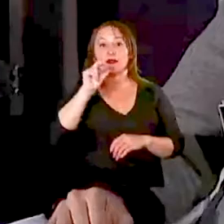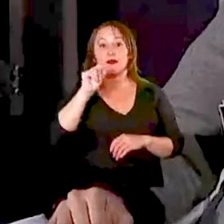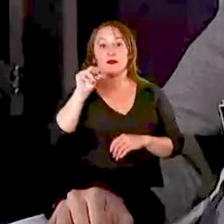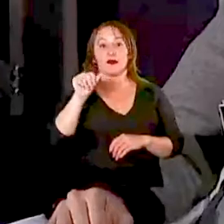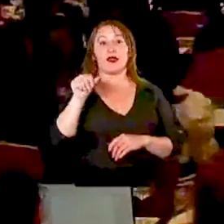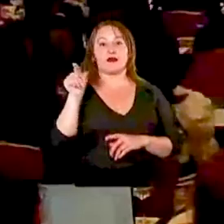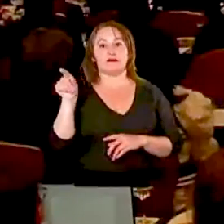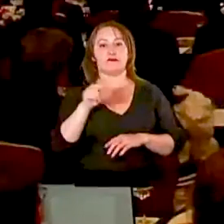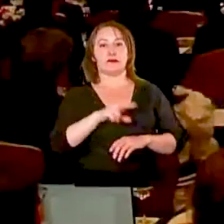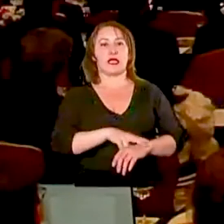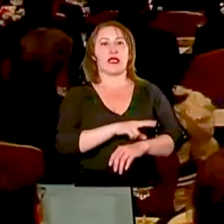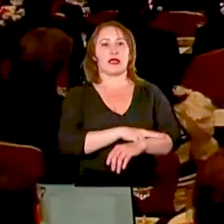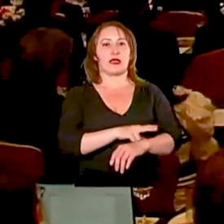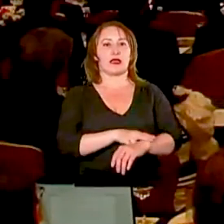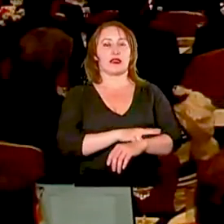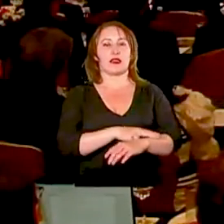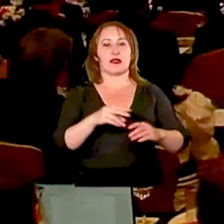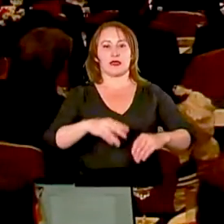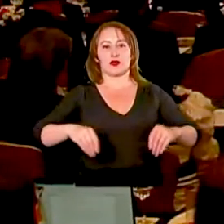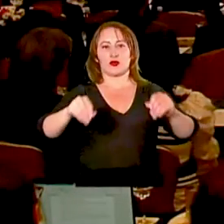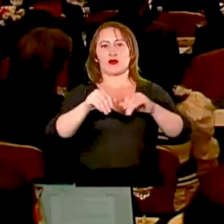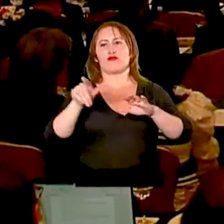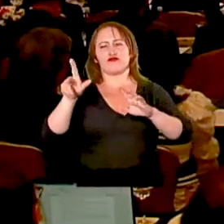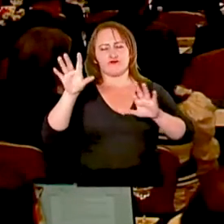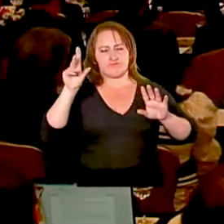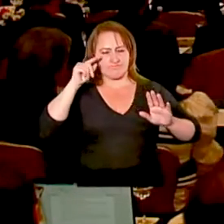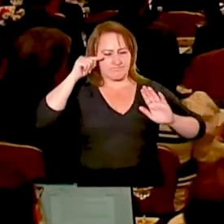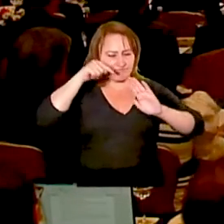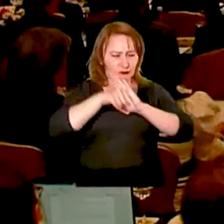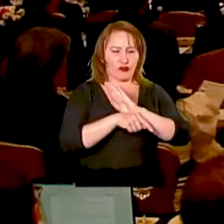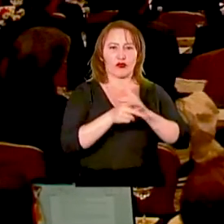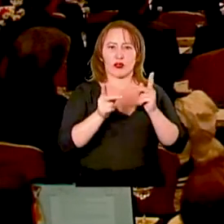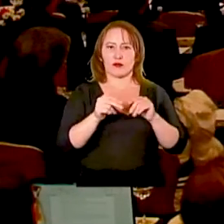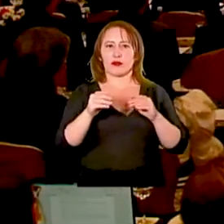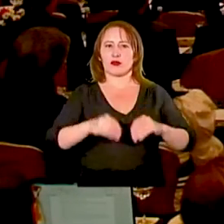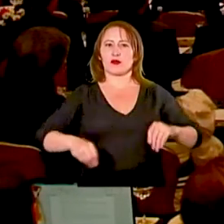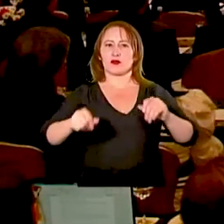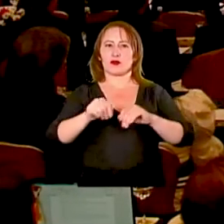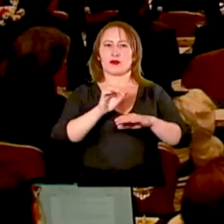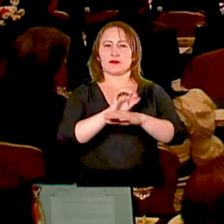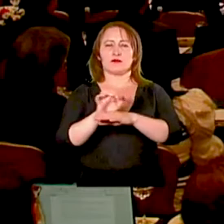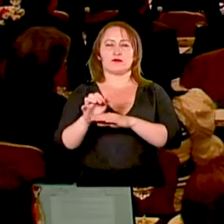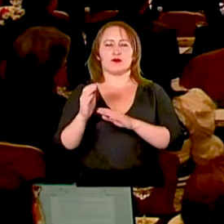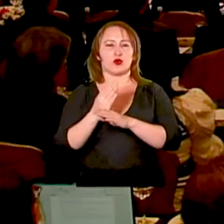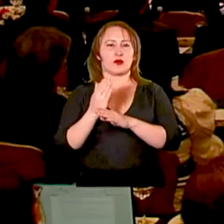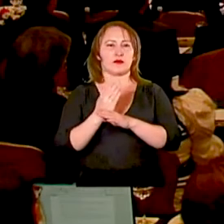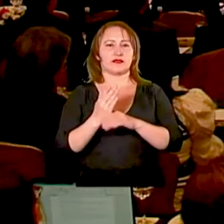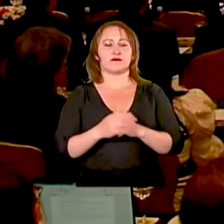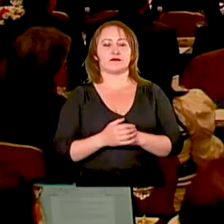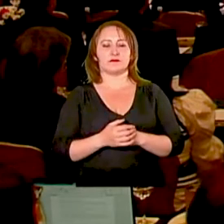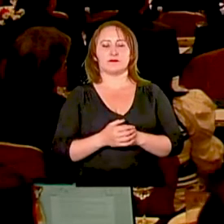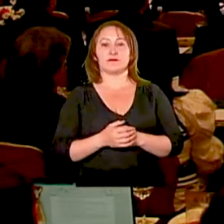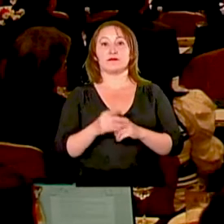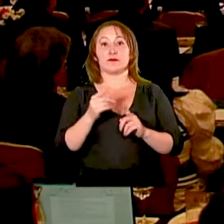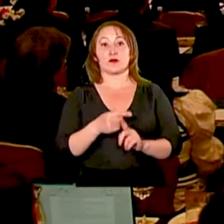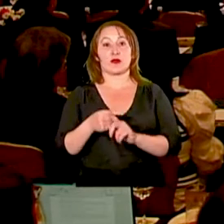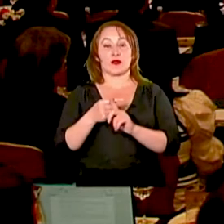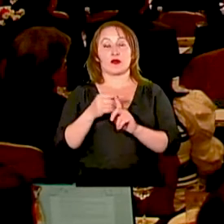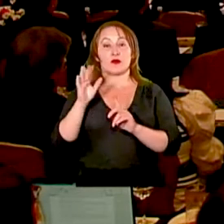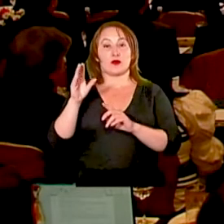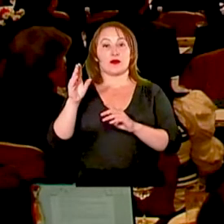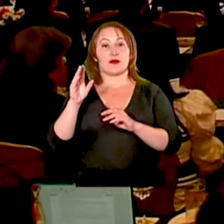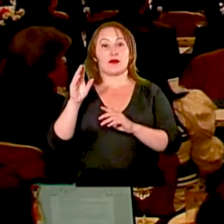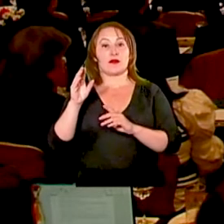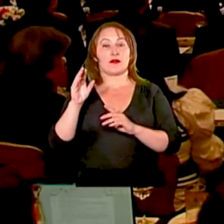es nuestra delegada territorial, está muy metida también en las problemáticas territoriales y quisimos que nuestra procuradora